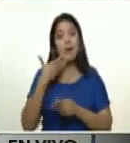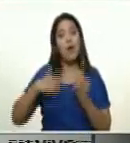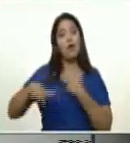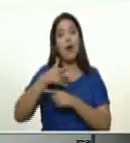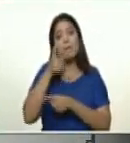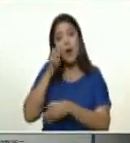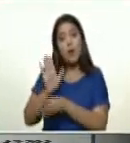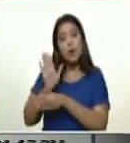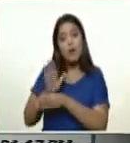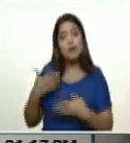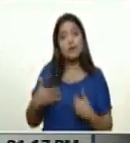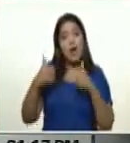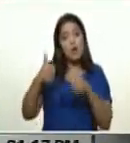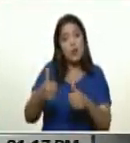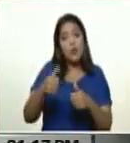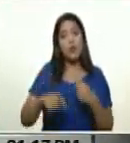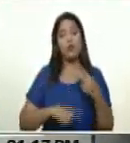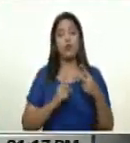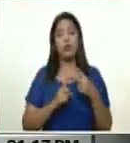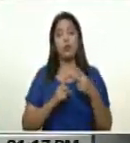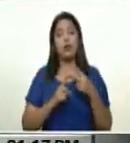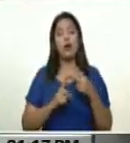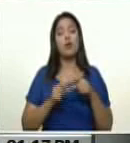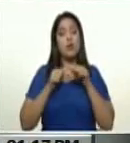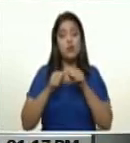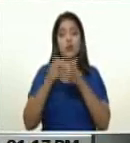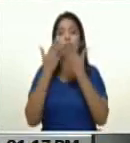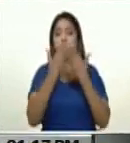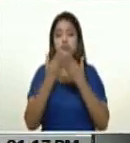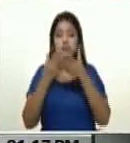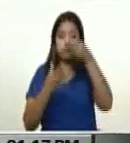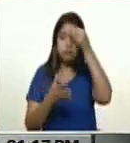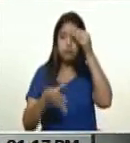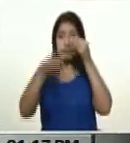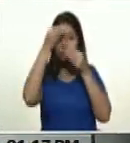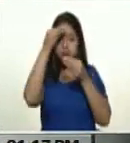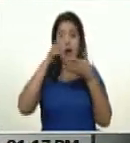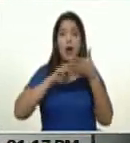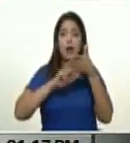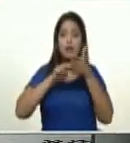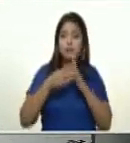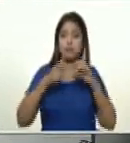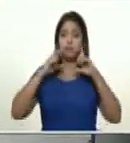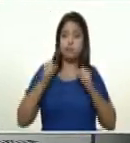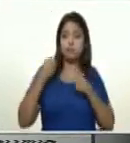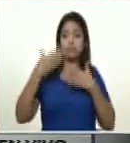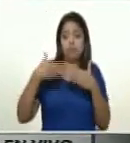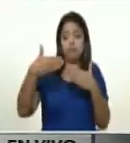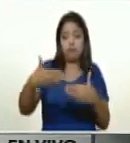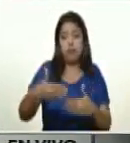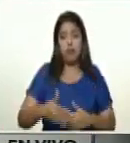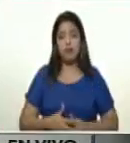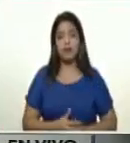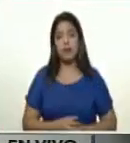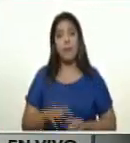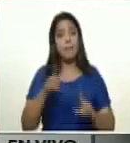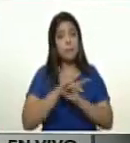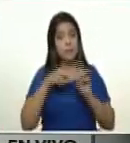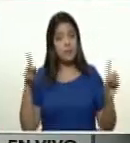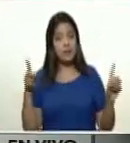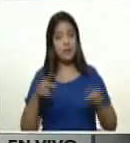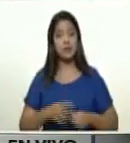salud, para que se siga formando, educando, tecnificando, profesionalizando, ¿verdad? Sí. Pero